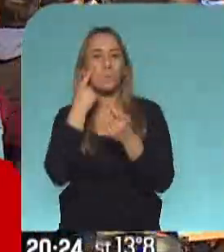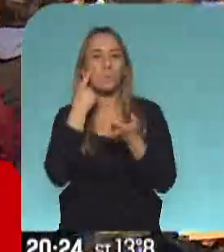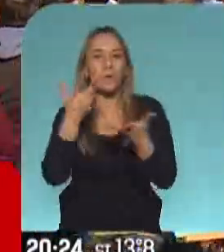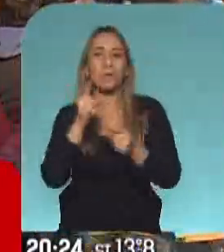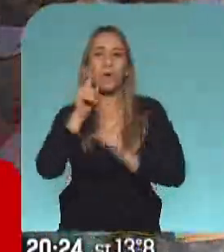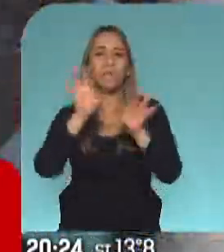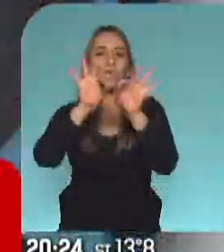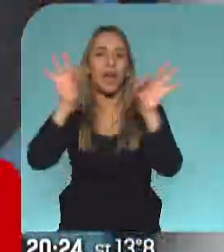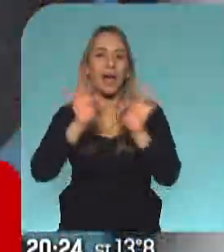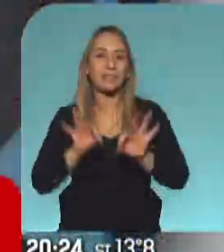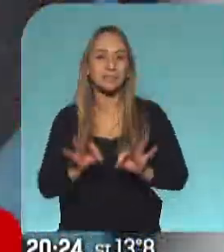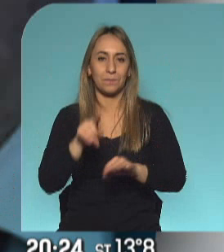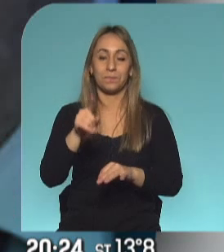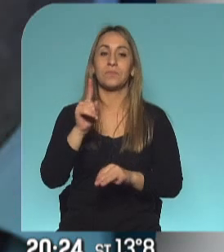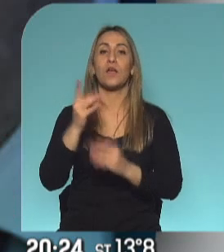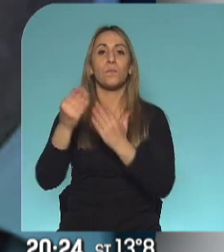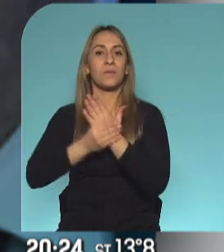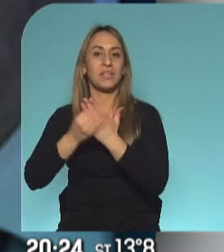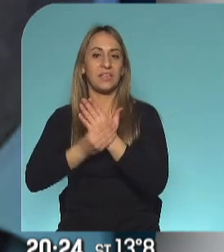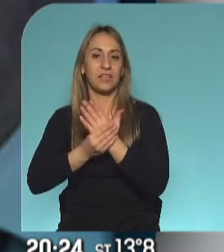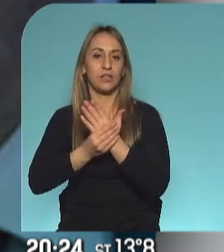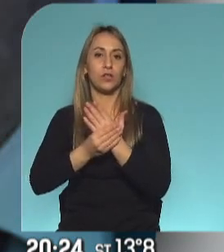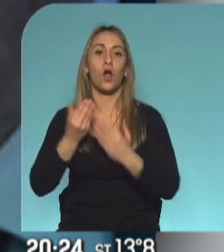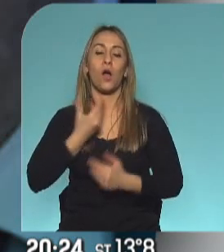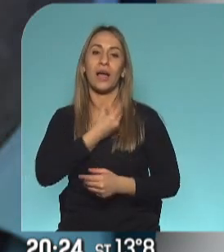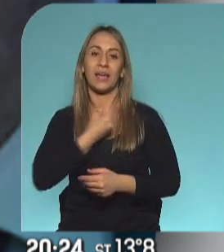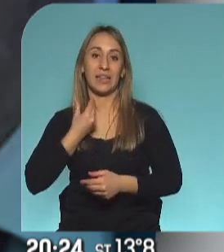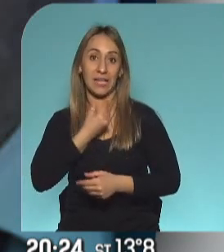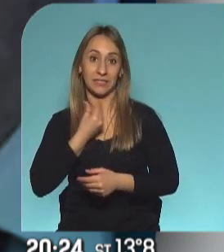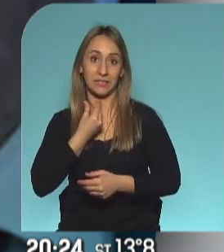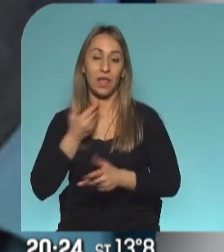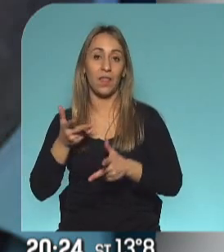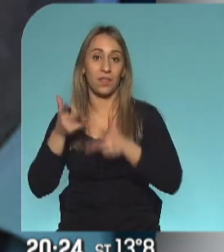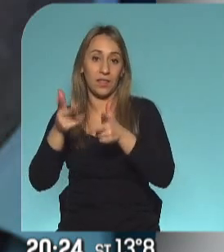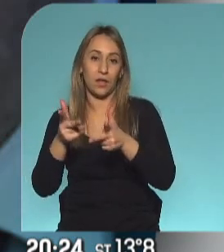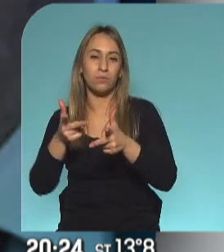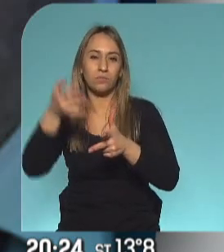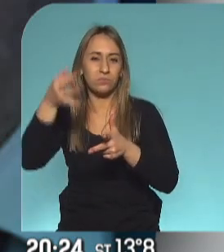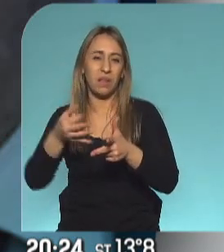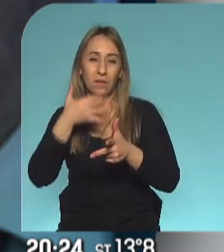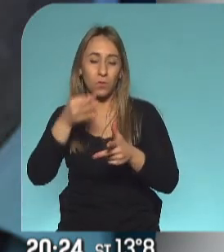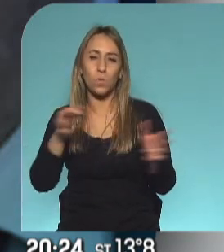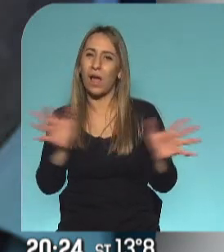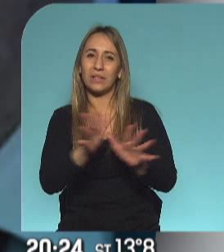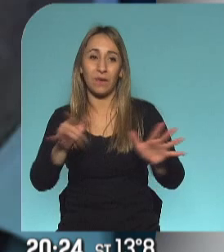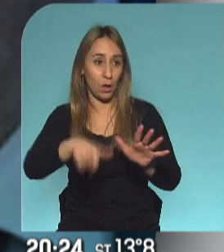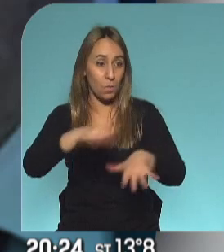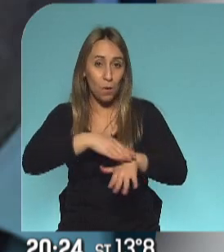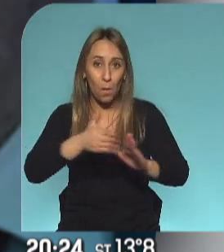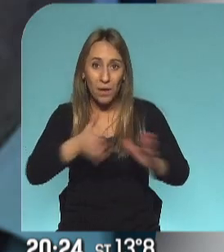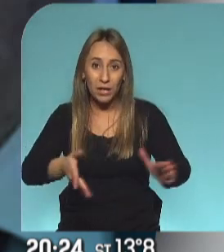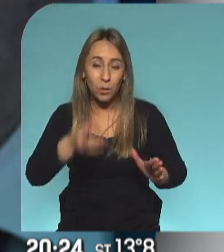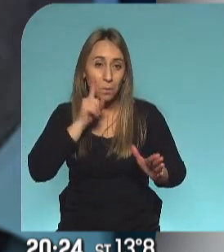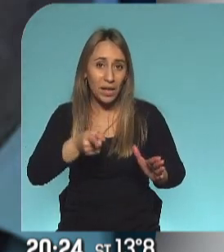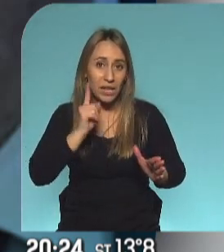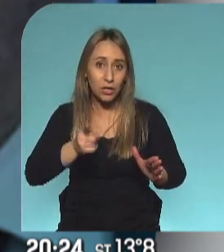algunas frases. Lo tenemos por allí al ministro Ginés González García, que dijo, es absolutamente innecesario en un momento de riesgo